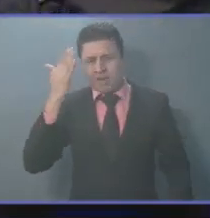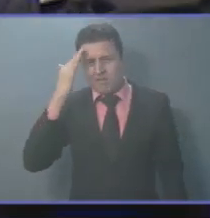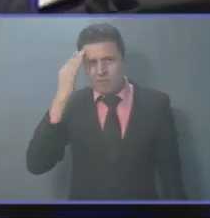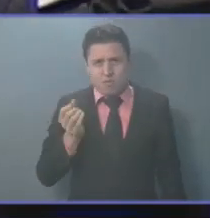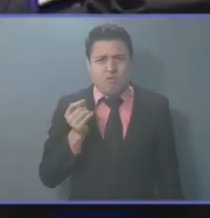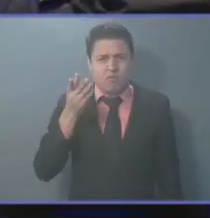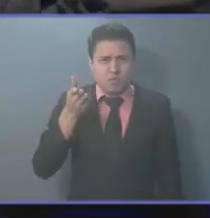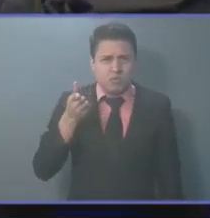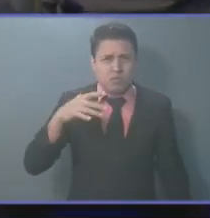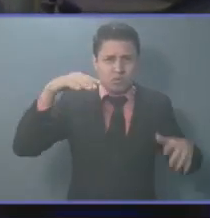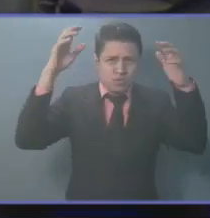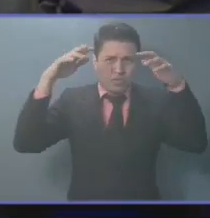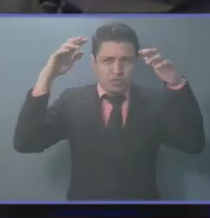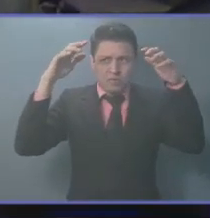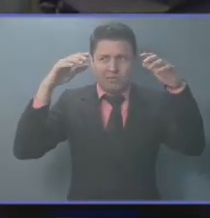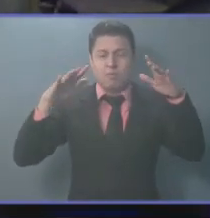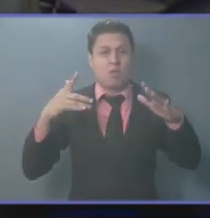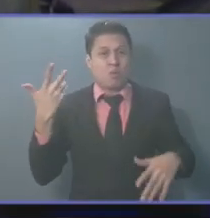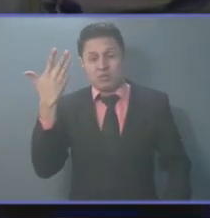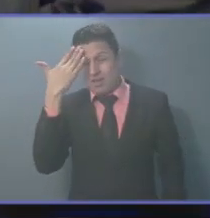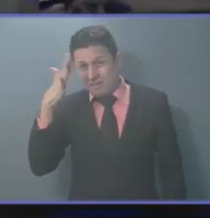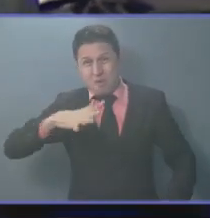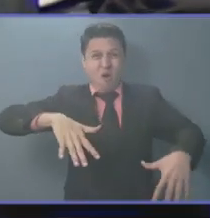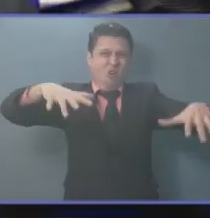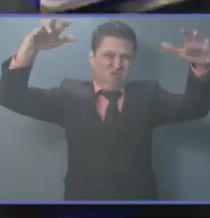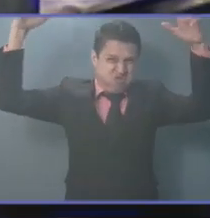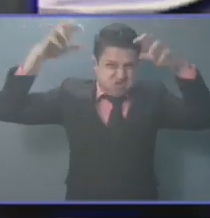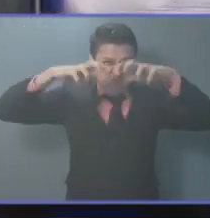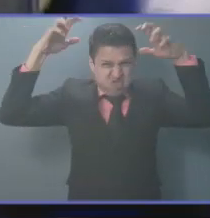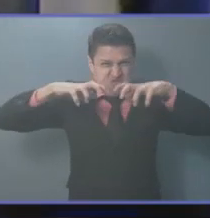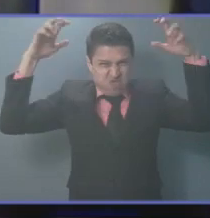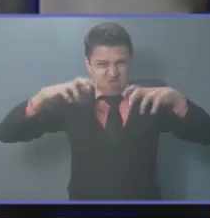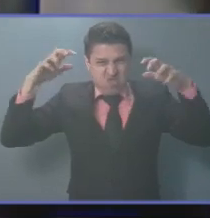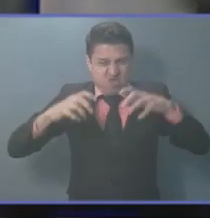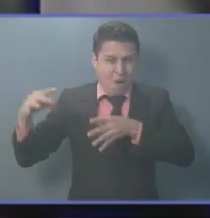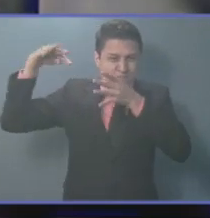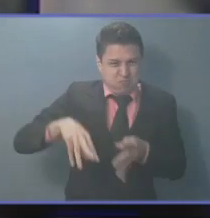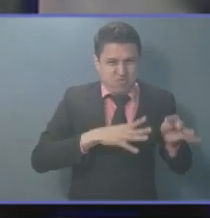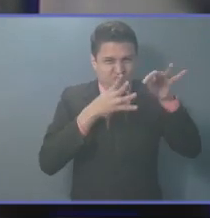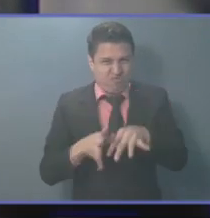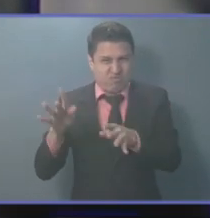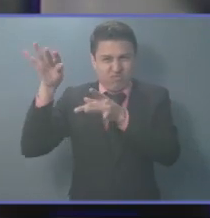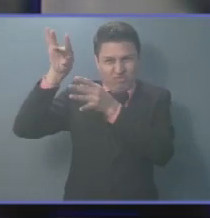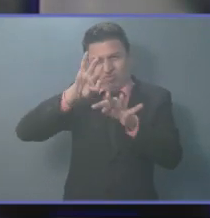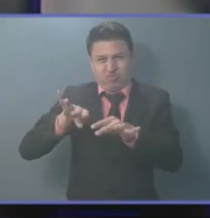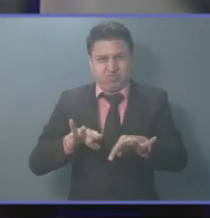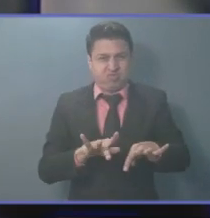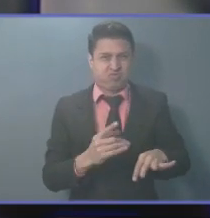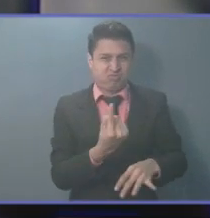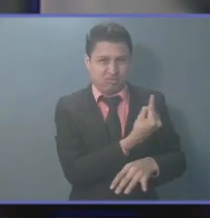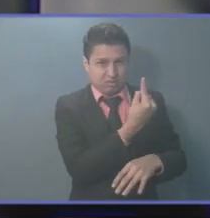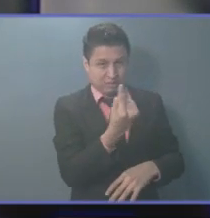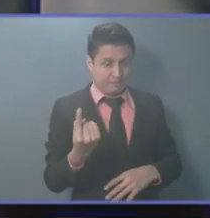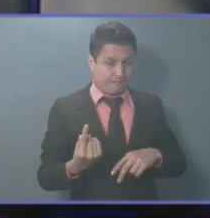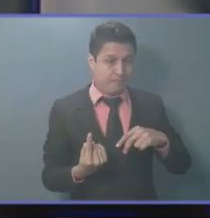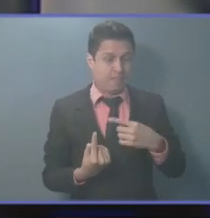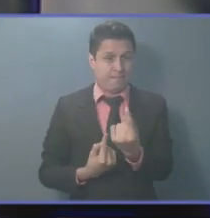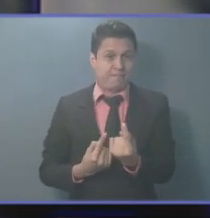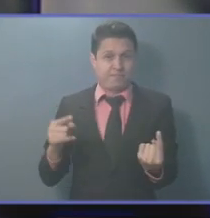con la violencia, como de alguna manera se llevó a personas,